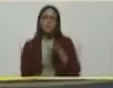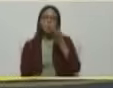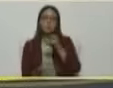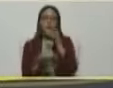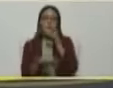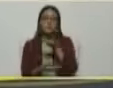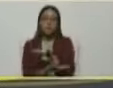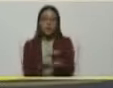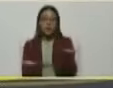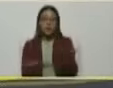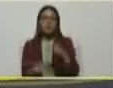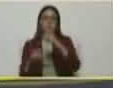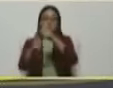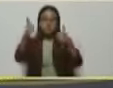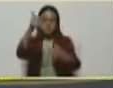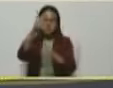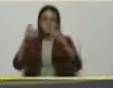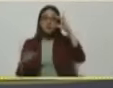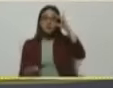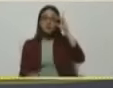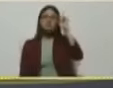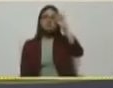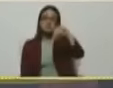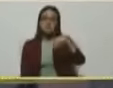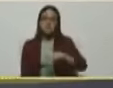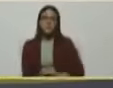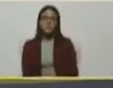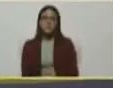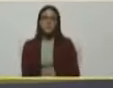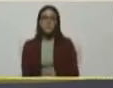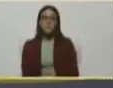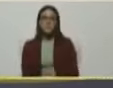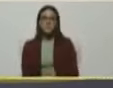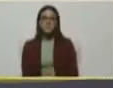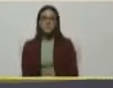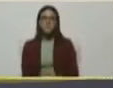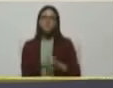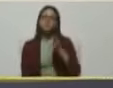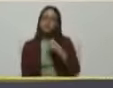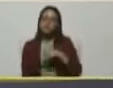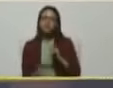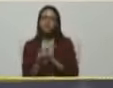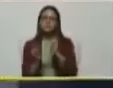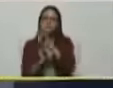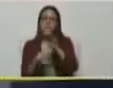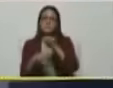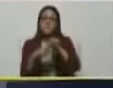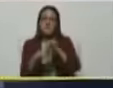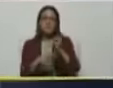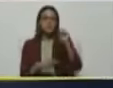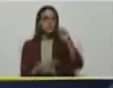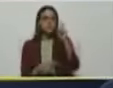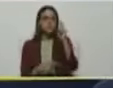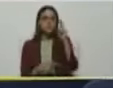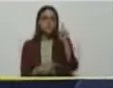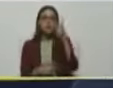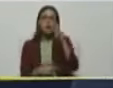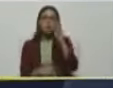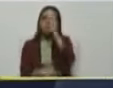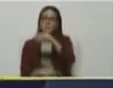nuestra vicepresidente, nuestra querida vicepresidenta, nuestro querido ministro Stuart, representante de Trinidad y